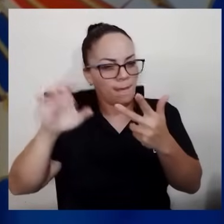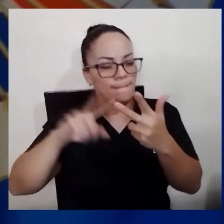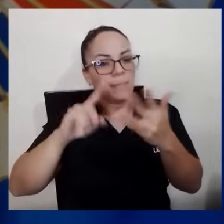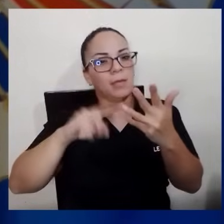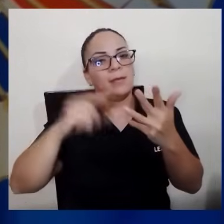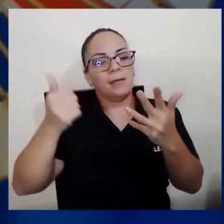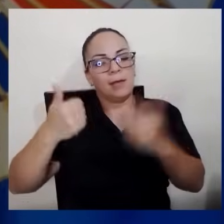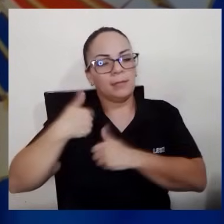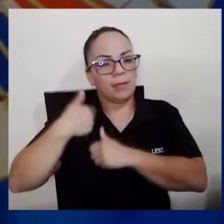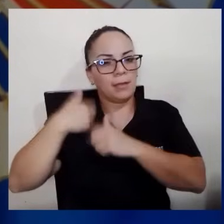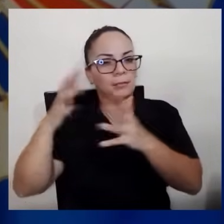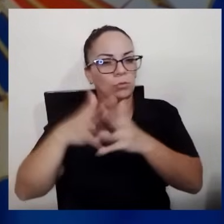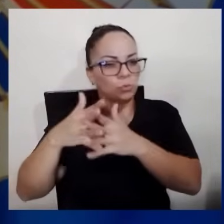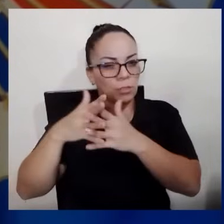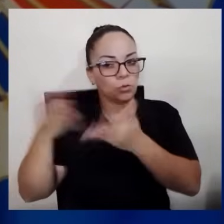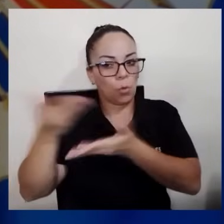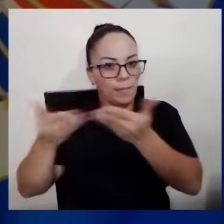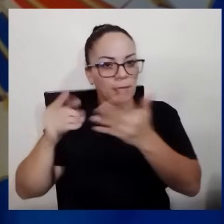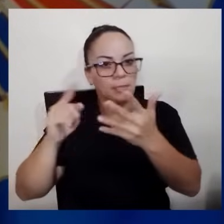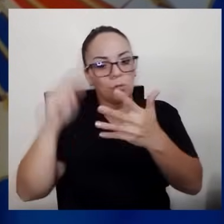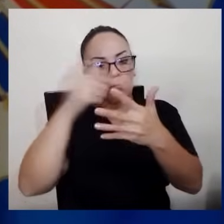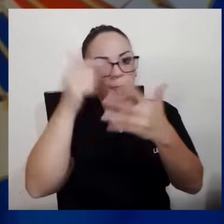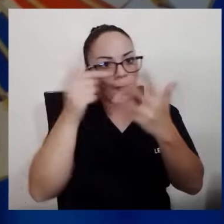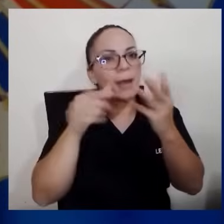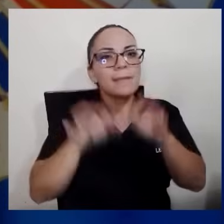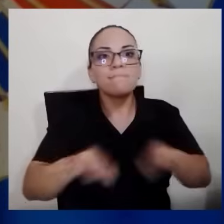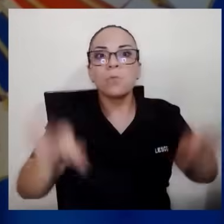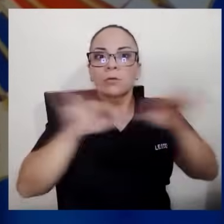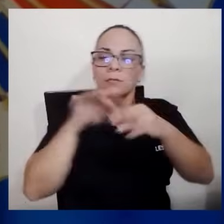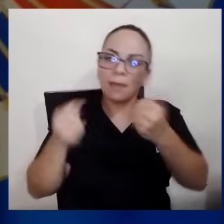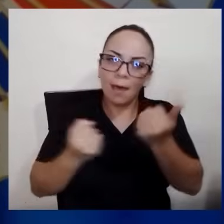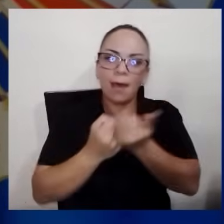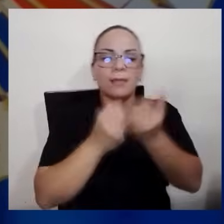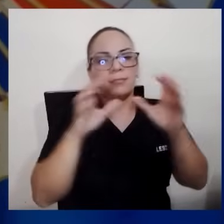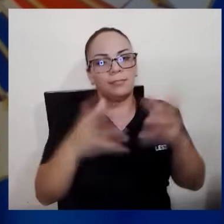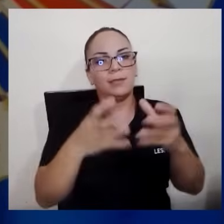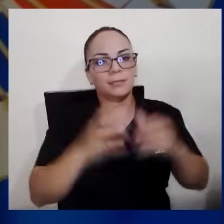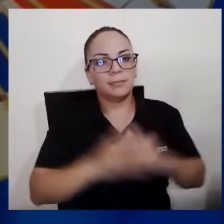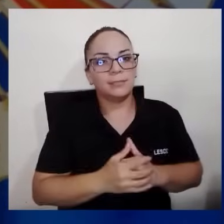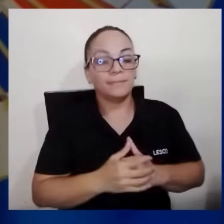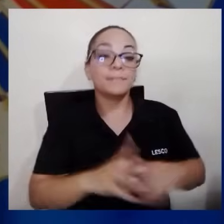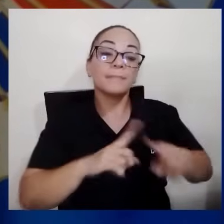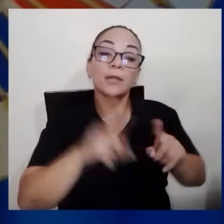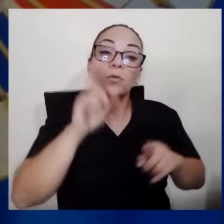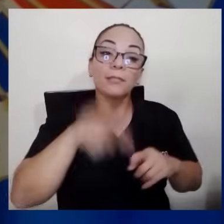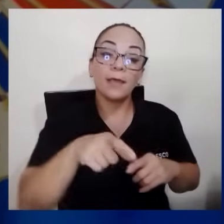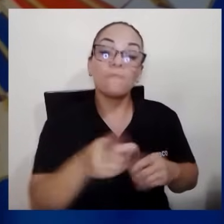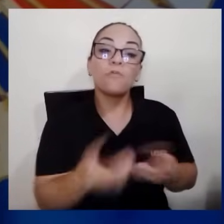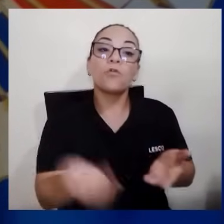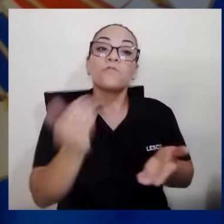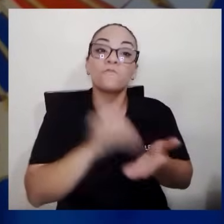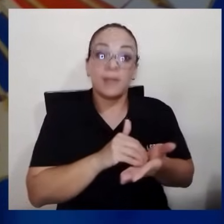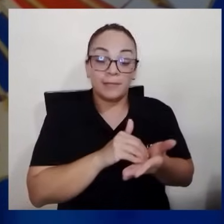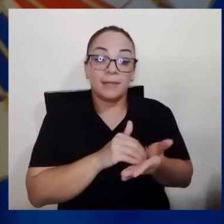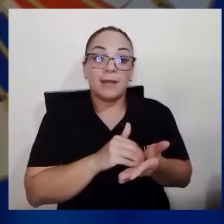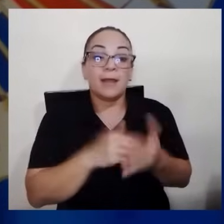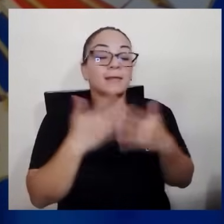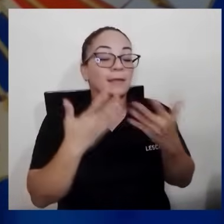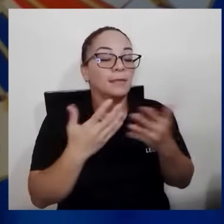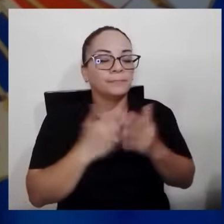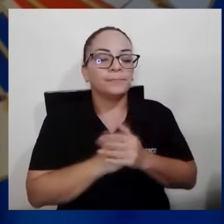Unidos son importantes pero debo reiterar que aparte de